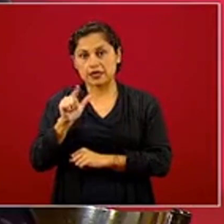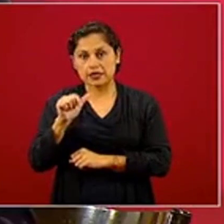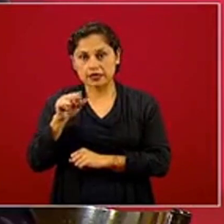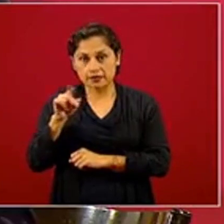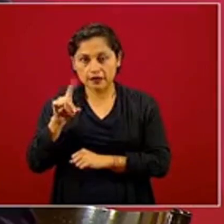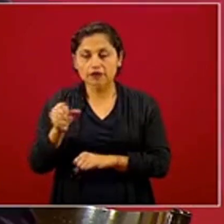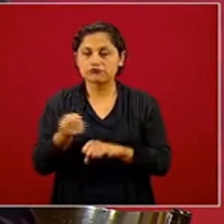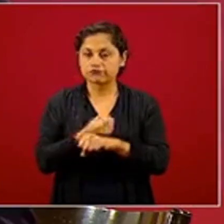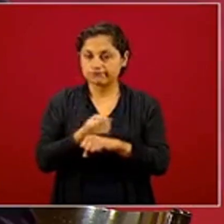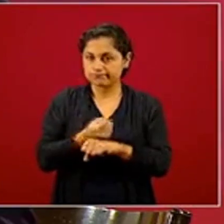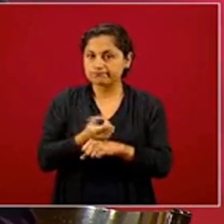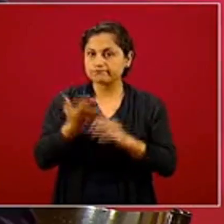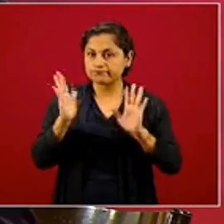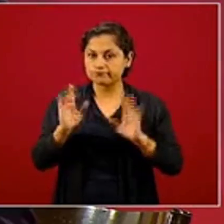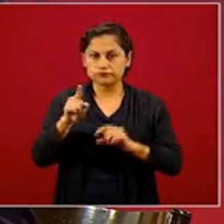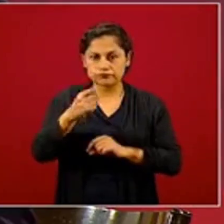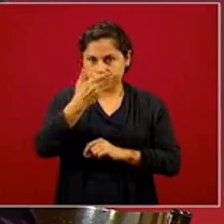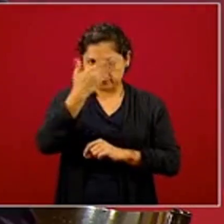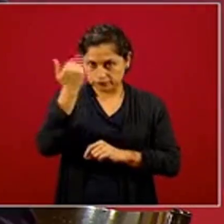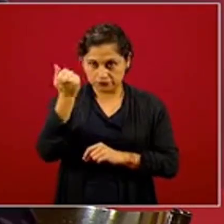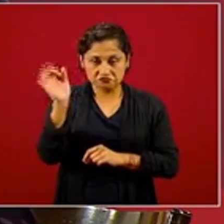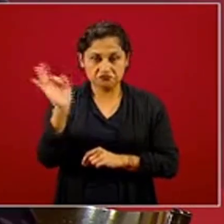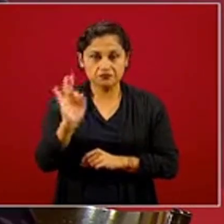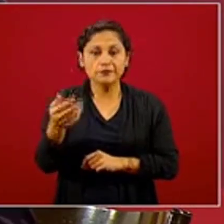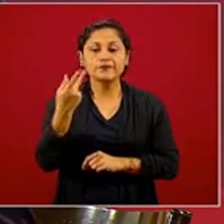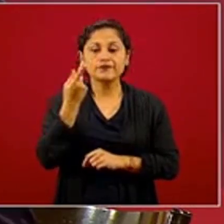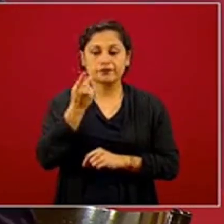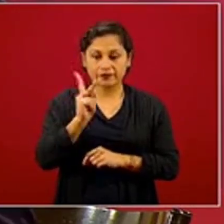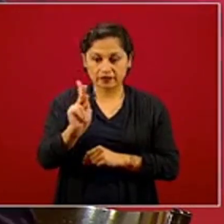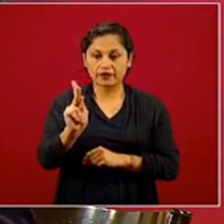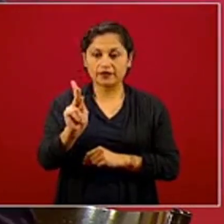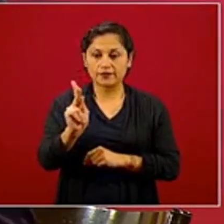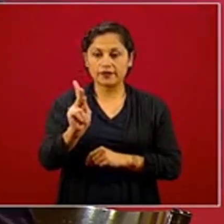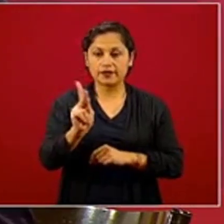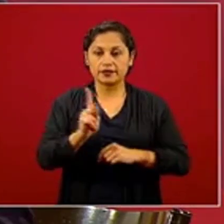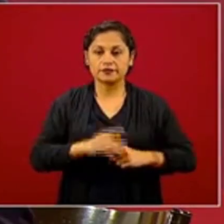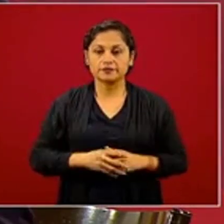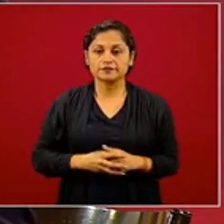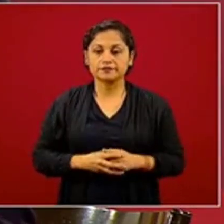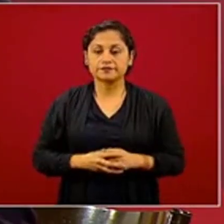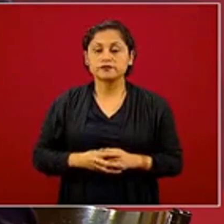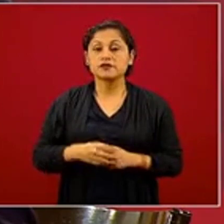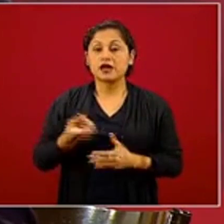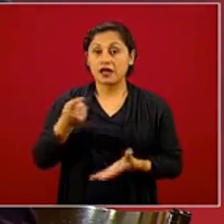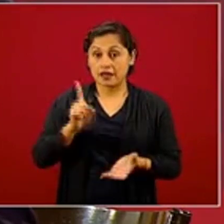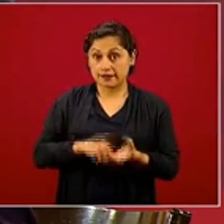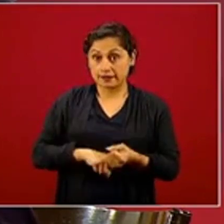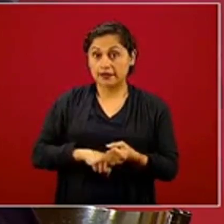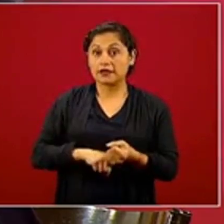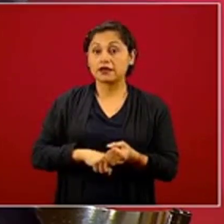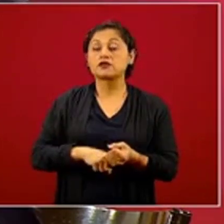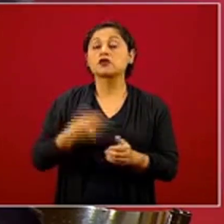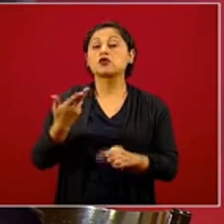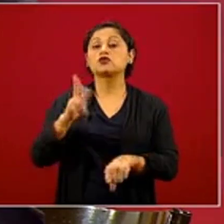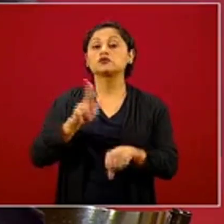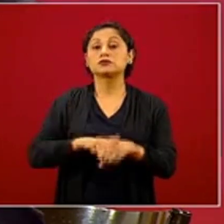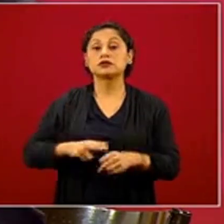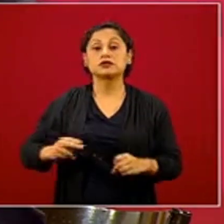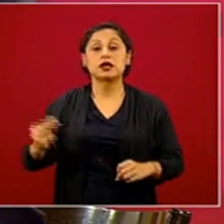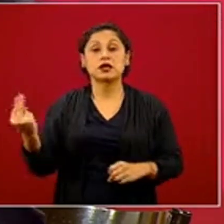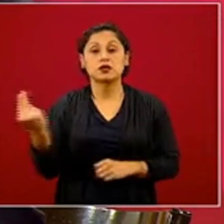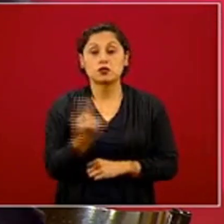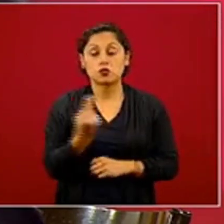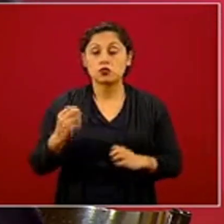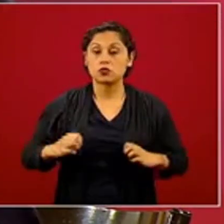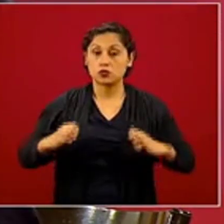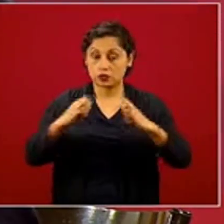un recurso que se usa frecuentemente en las salas de urgencias cuando hay alguien que está viviendo una